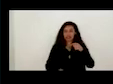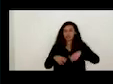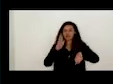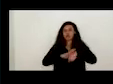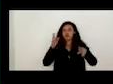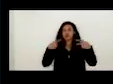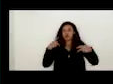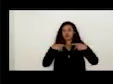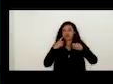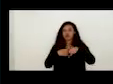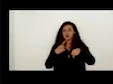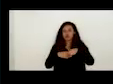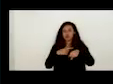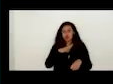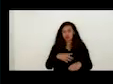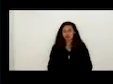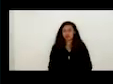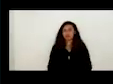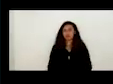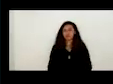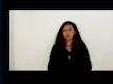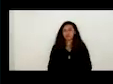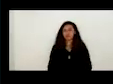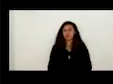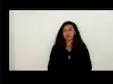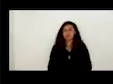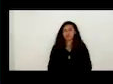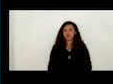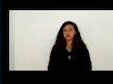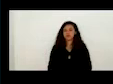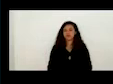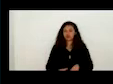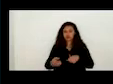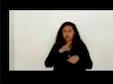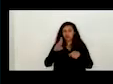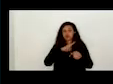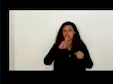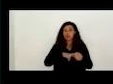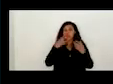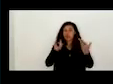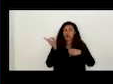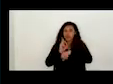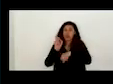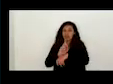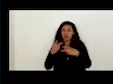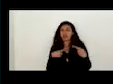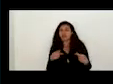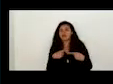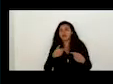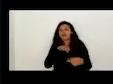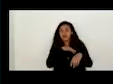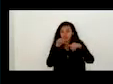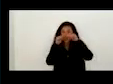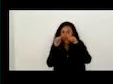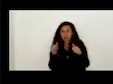enfermedad. Y es común todos los días escuchar a muchos de las personas que atendemos que erróneamente